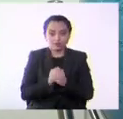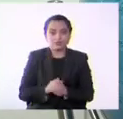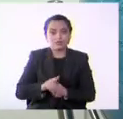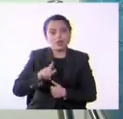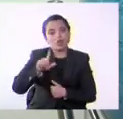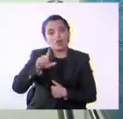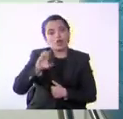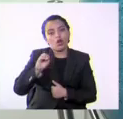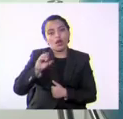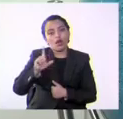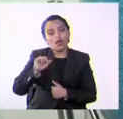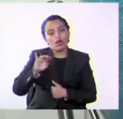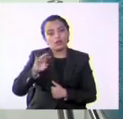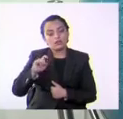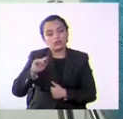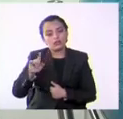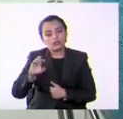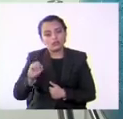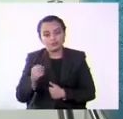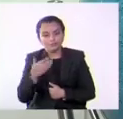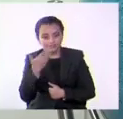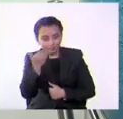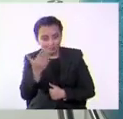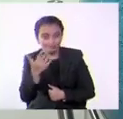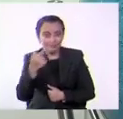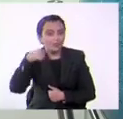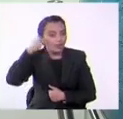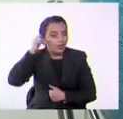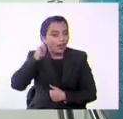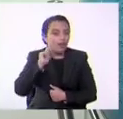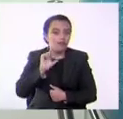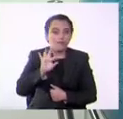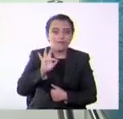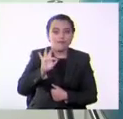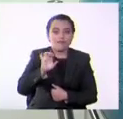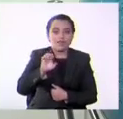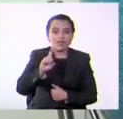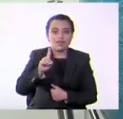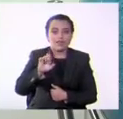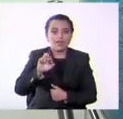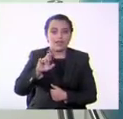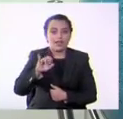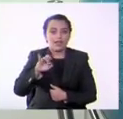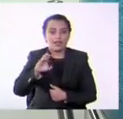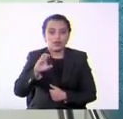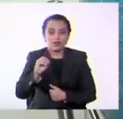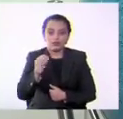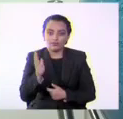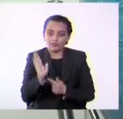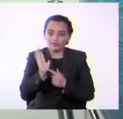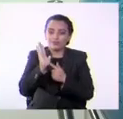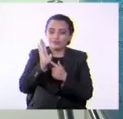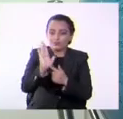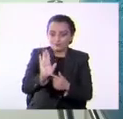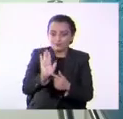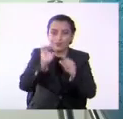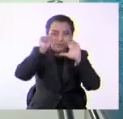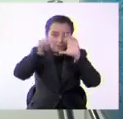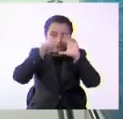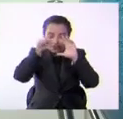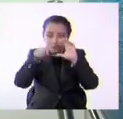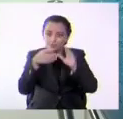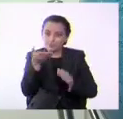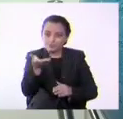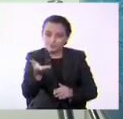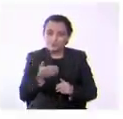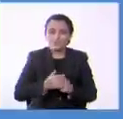también los megaproyectos, nos vamos con Federico, que no nos ha abandonado, está presente con nosotros, pero de manera virtual. Vamos a ver, Federico, ¿qué nos